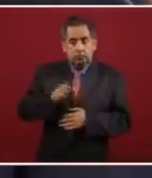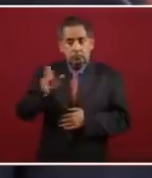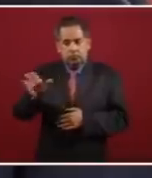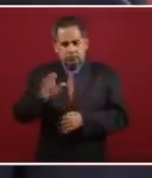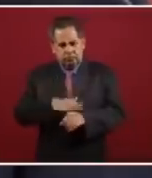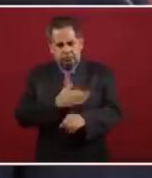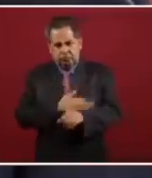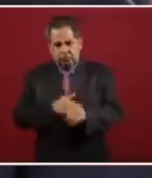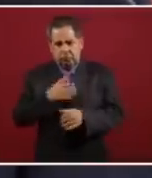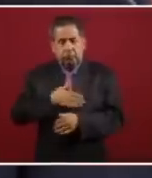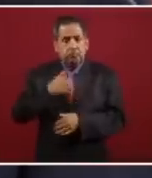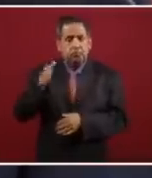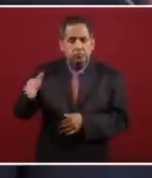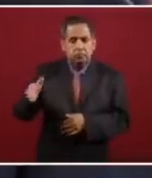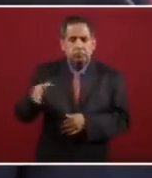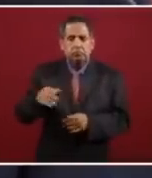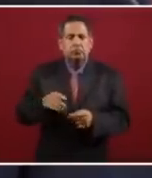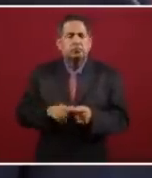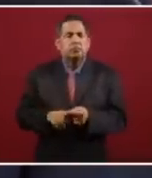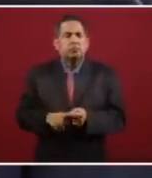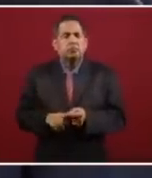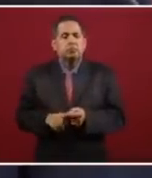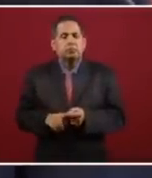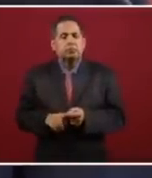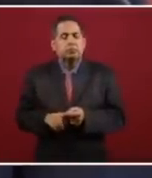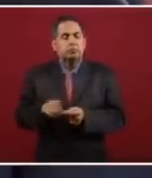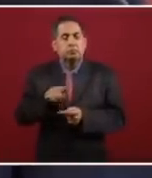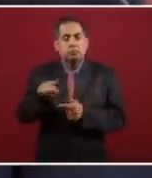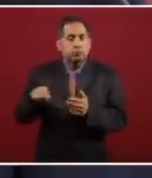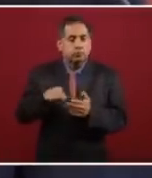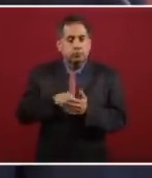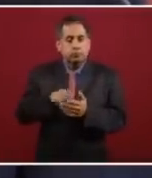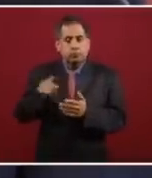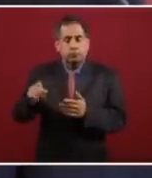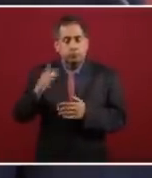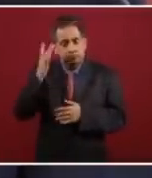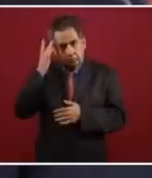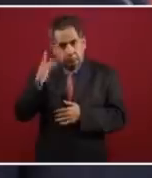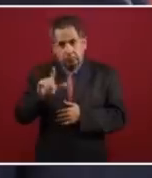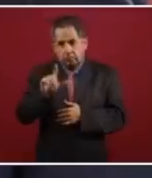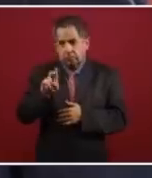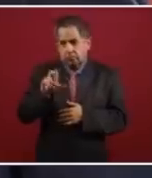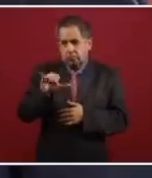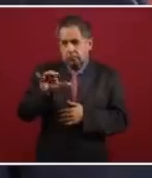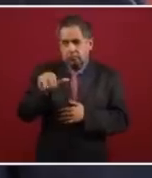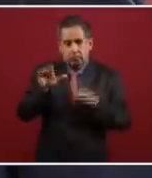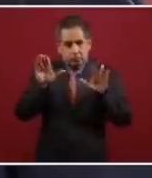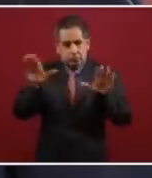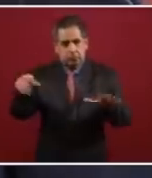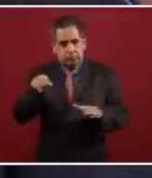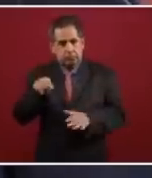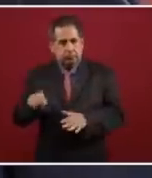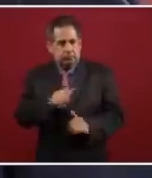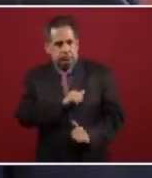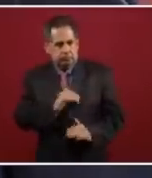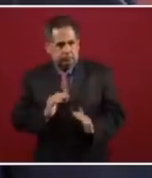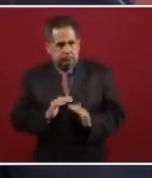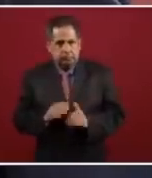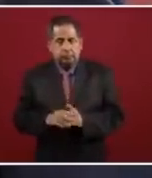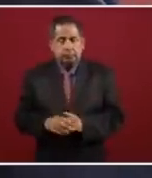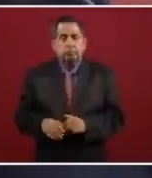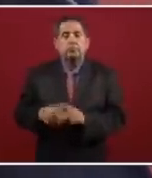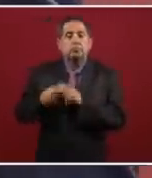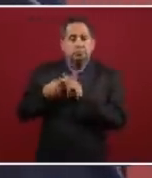tarde en la base aérea militar de Santa Lucía, porque vamos a